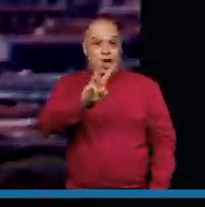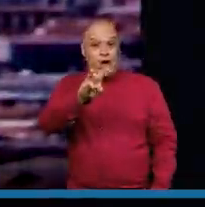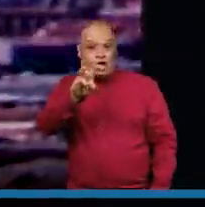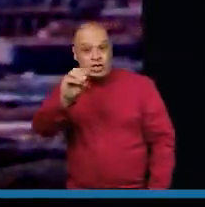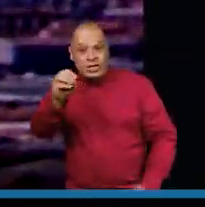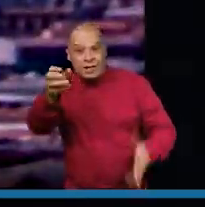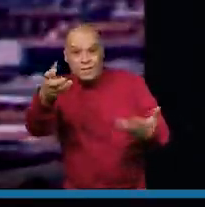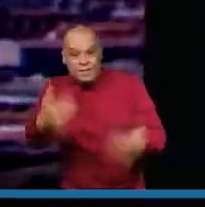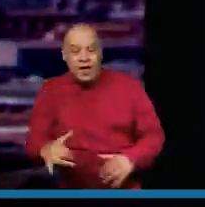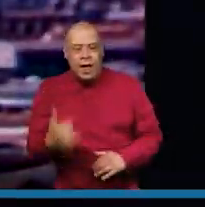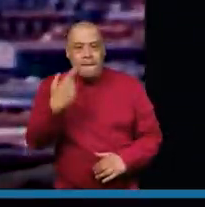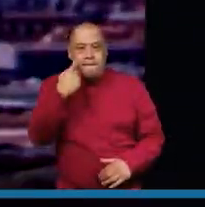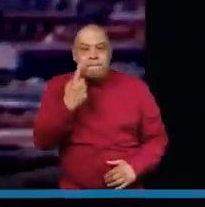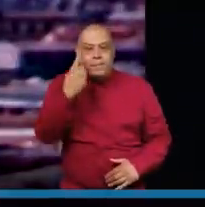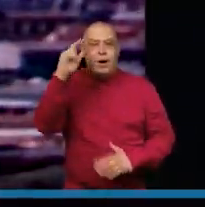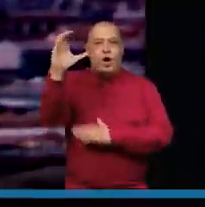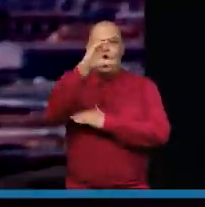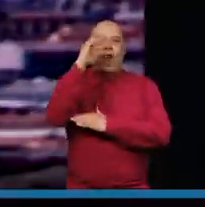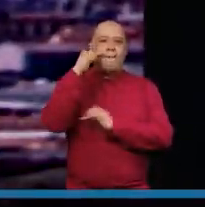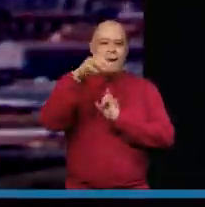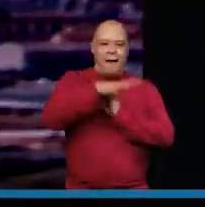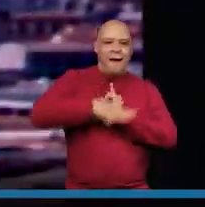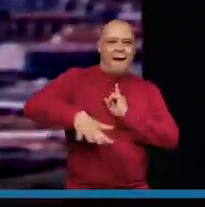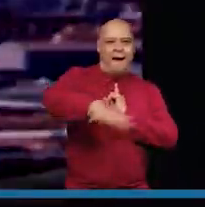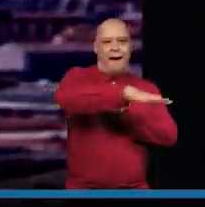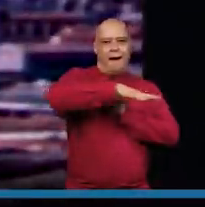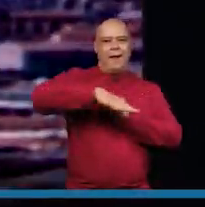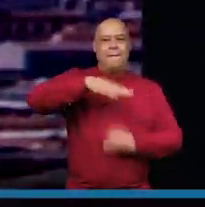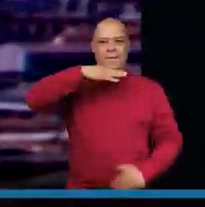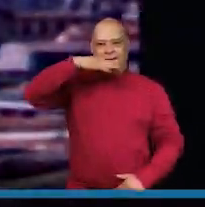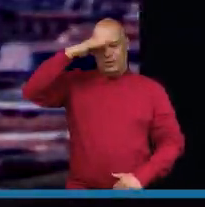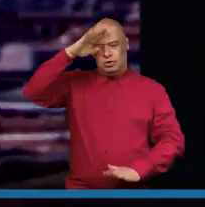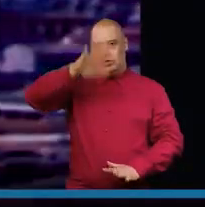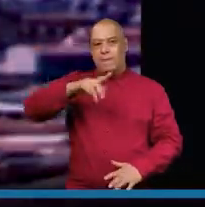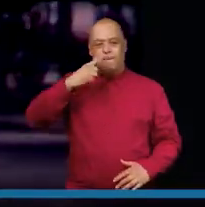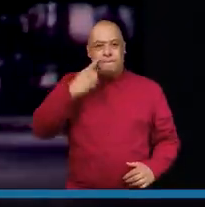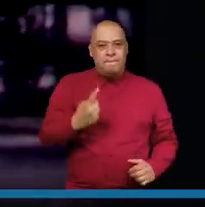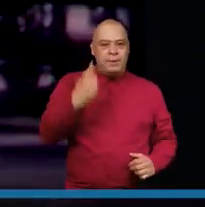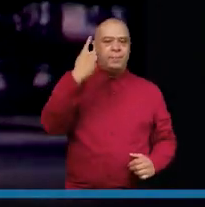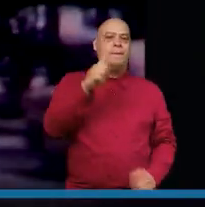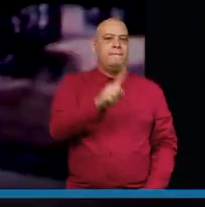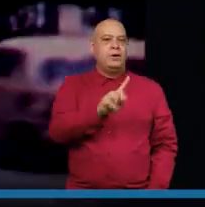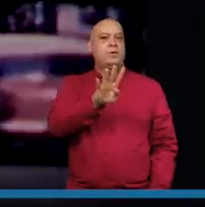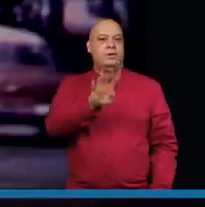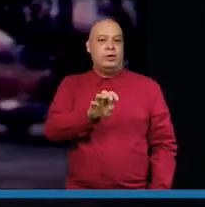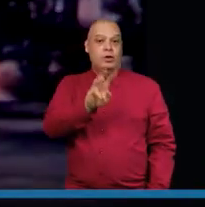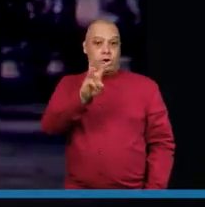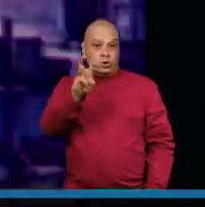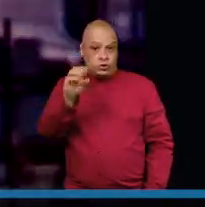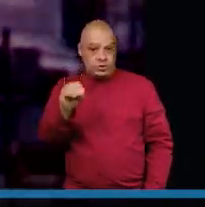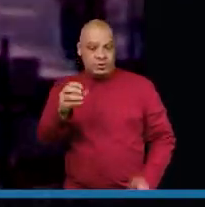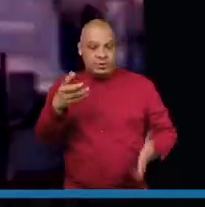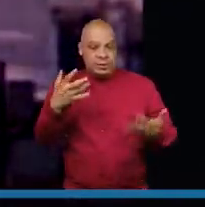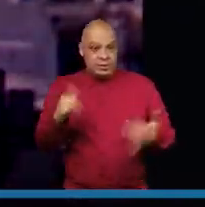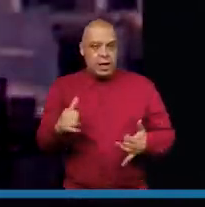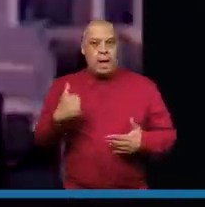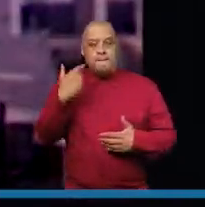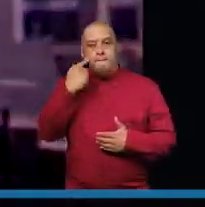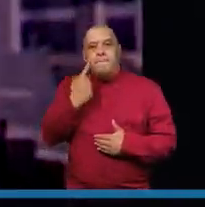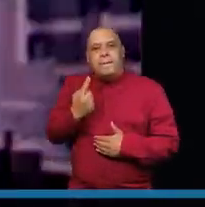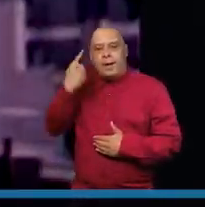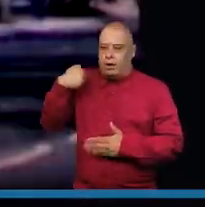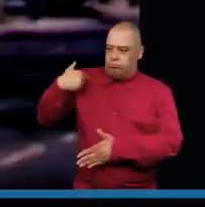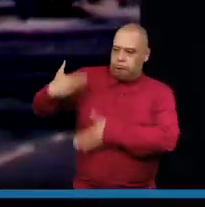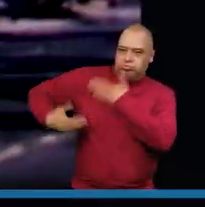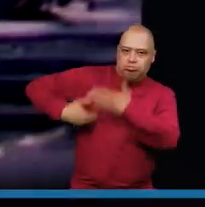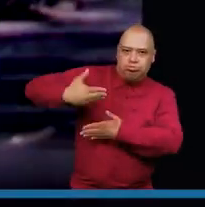la creación de la primera área metropolitana de Colombia, que es la de Medellín y el Valle de la Aburrá, en 1980, que es pionera en ese